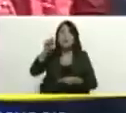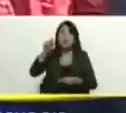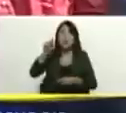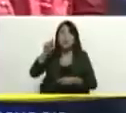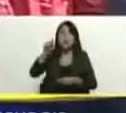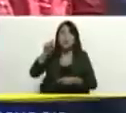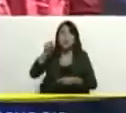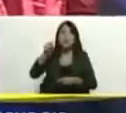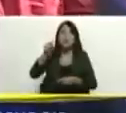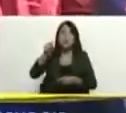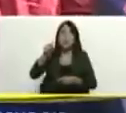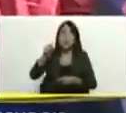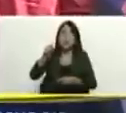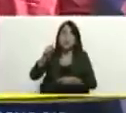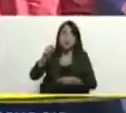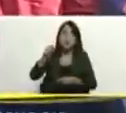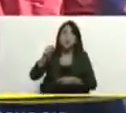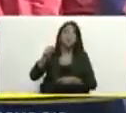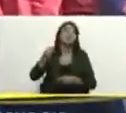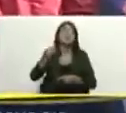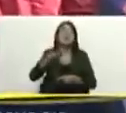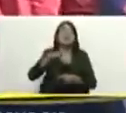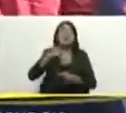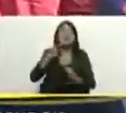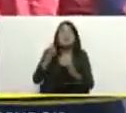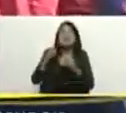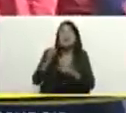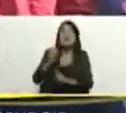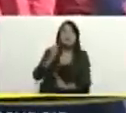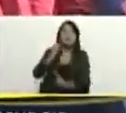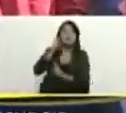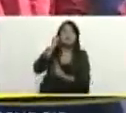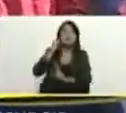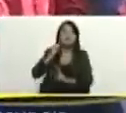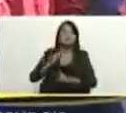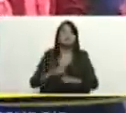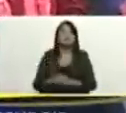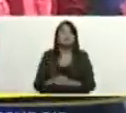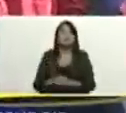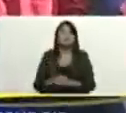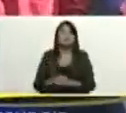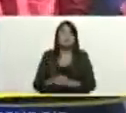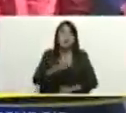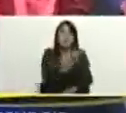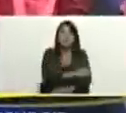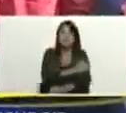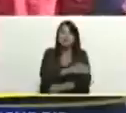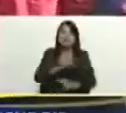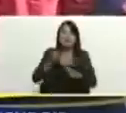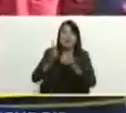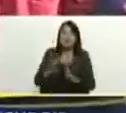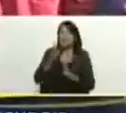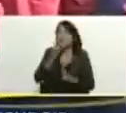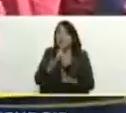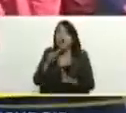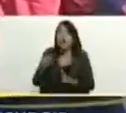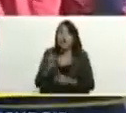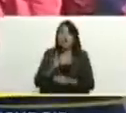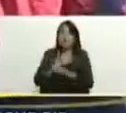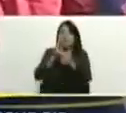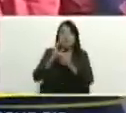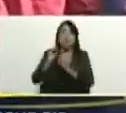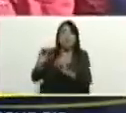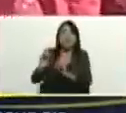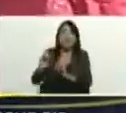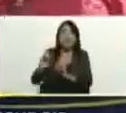luego, intentaron asesinarlo. La derecha no descansa, y si la derecha no descansa, nosotros estamos